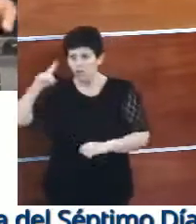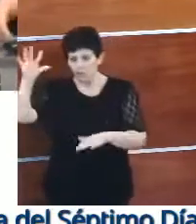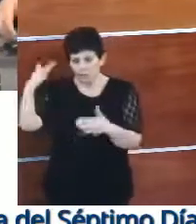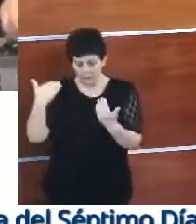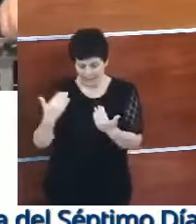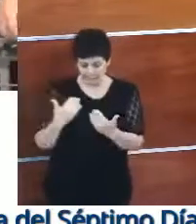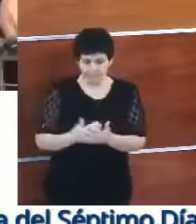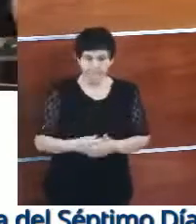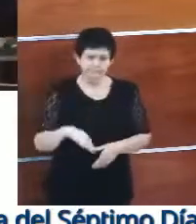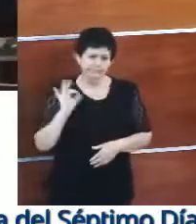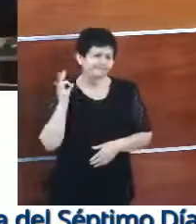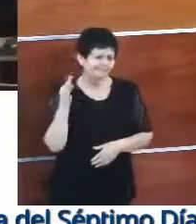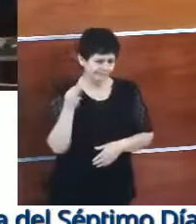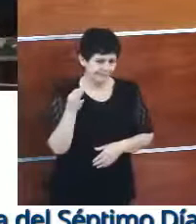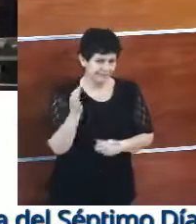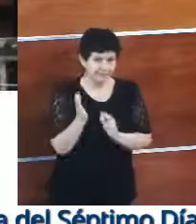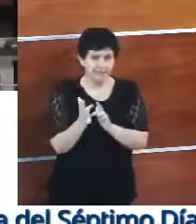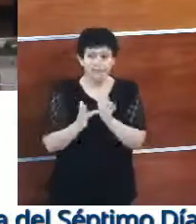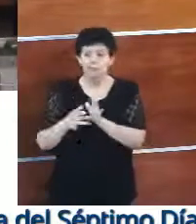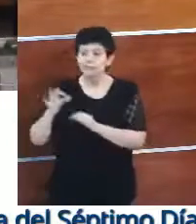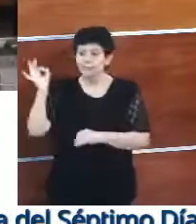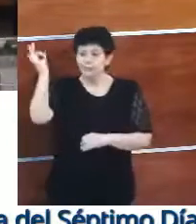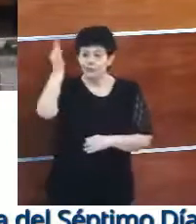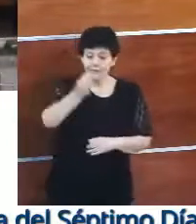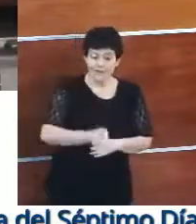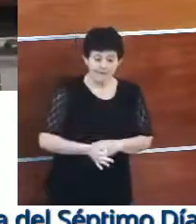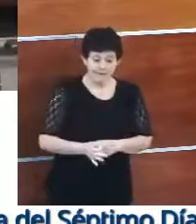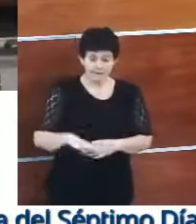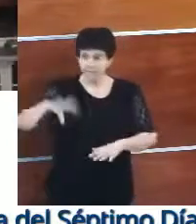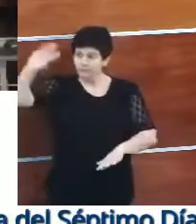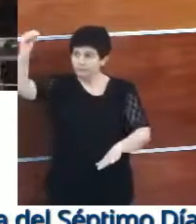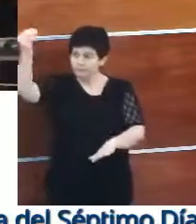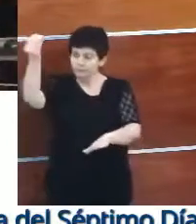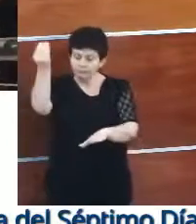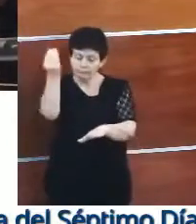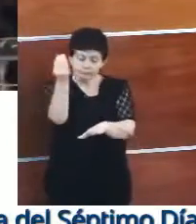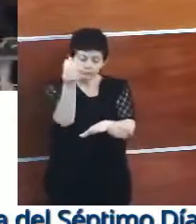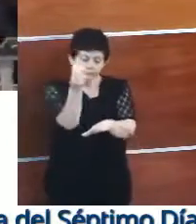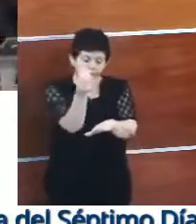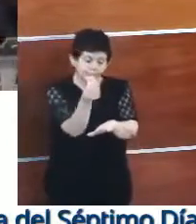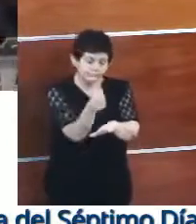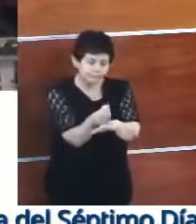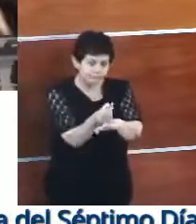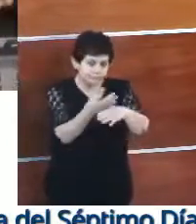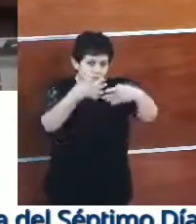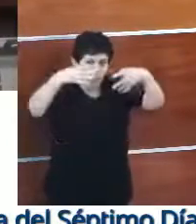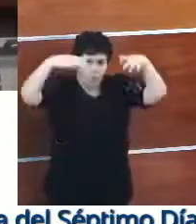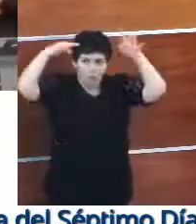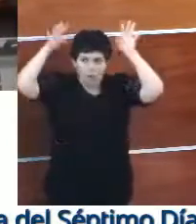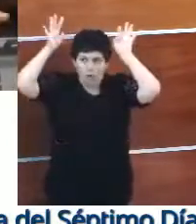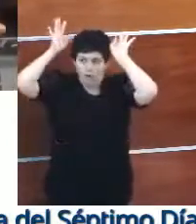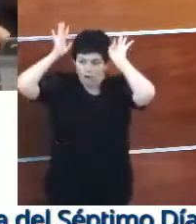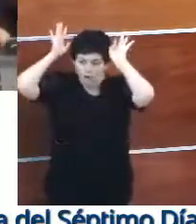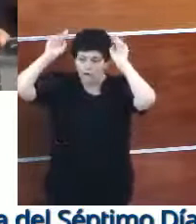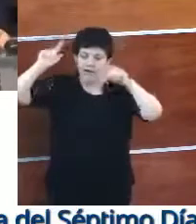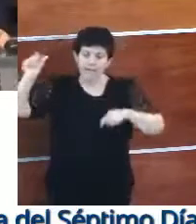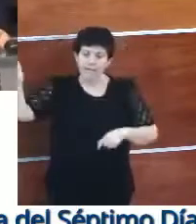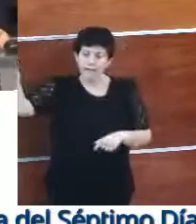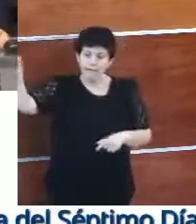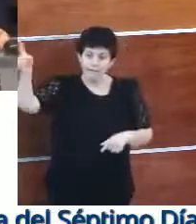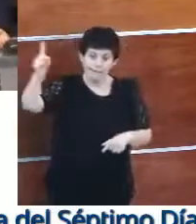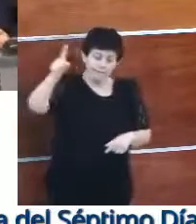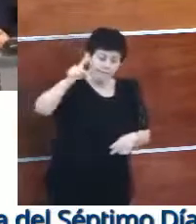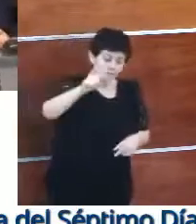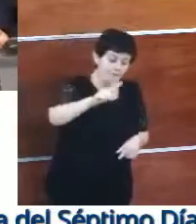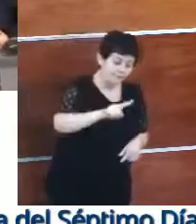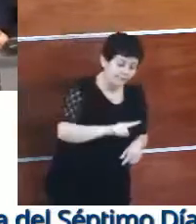¿Saben? Jesús viene. Viene en persona. Viene en gloria. Viene en majestad. Viene a irrumpir el día